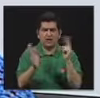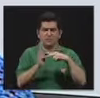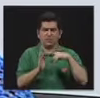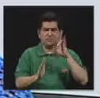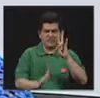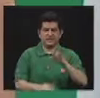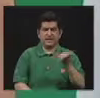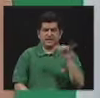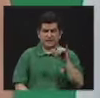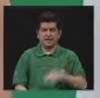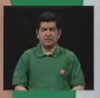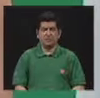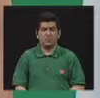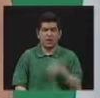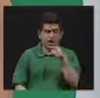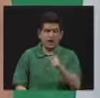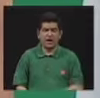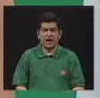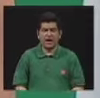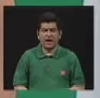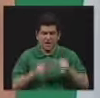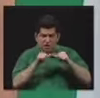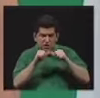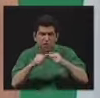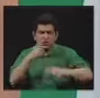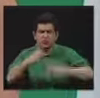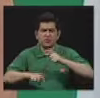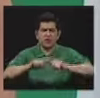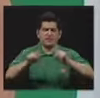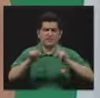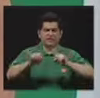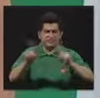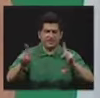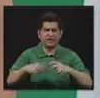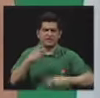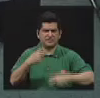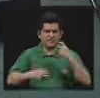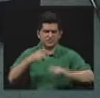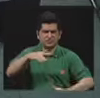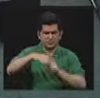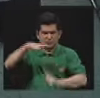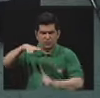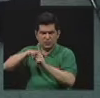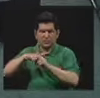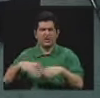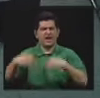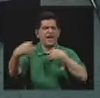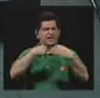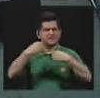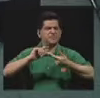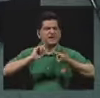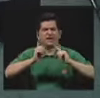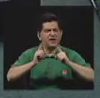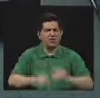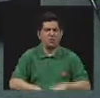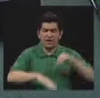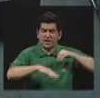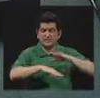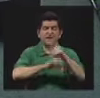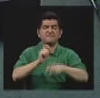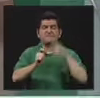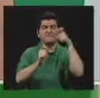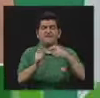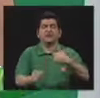del 2007 también han venido arrastrando una gran crisis, una serie de problemáticas. Cuéntenos usted cuáles han sido esos